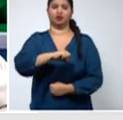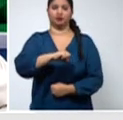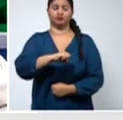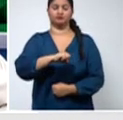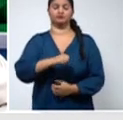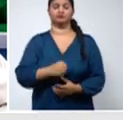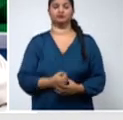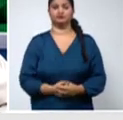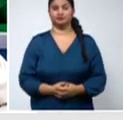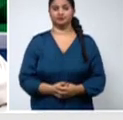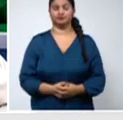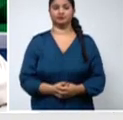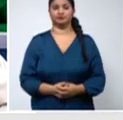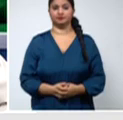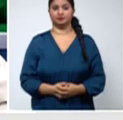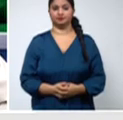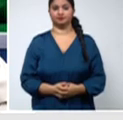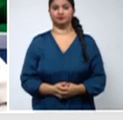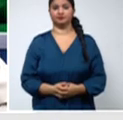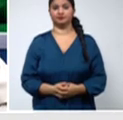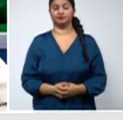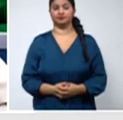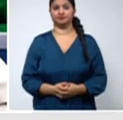reanimación. Como ustedes ven,